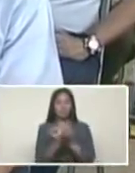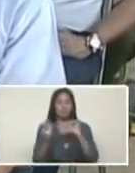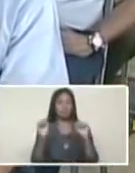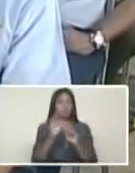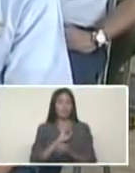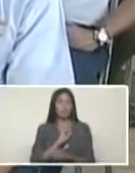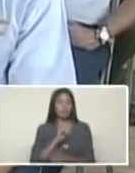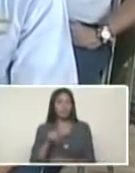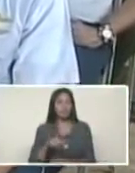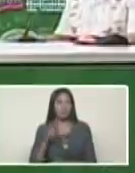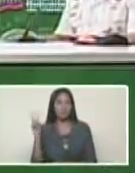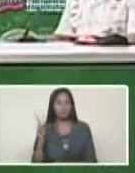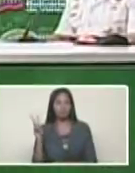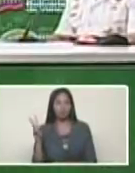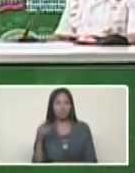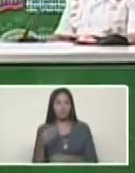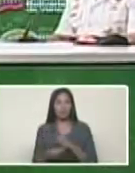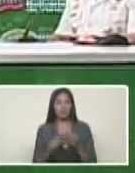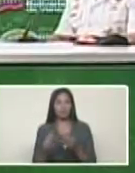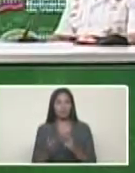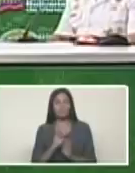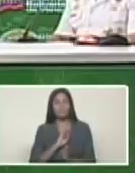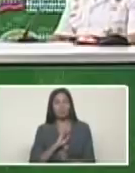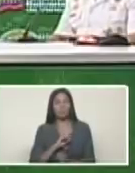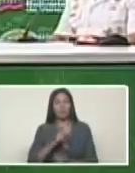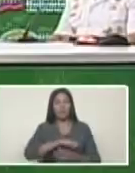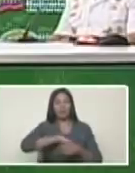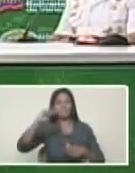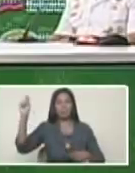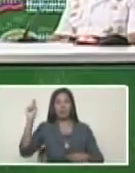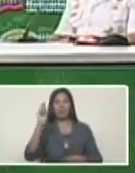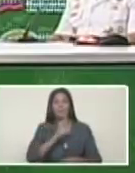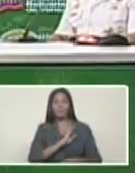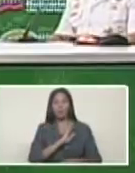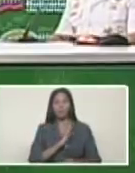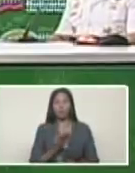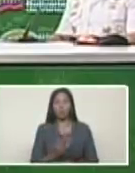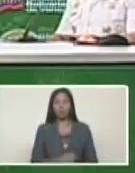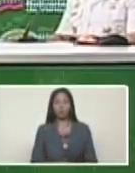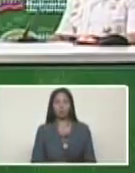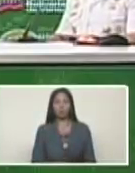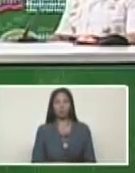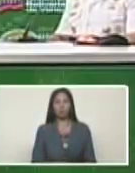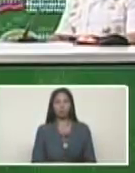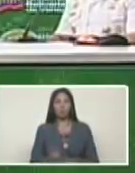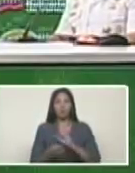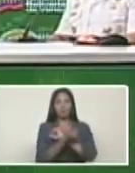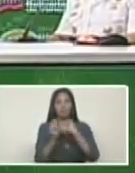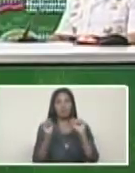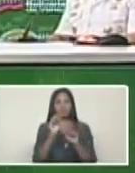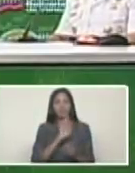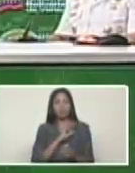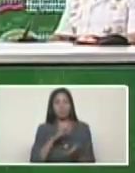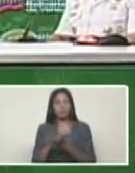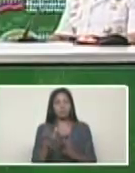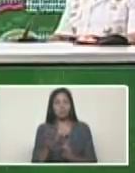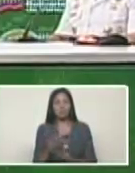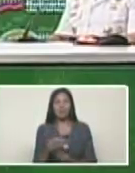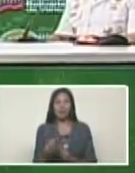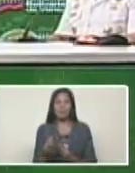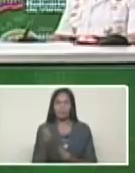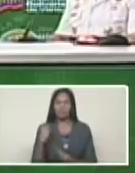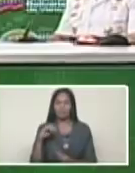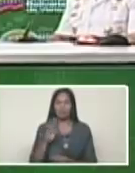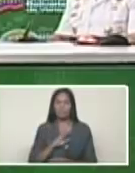la soberanía para tener las espadas y los sables, es lo concreto. La independencia y la soberanía para tener